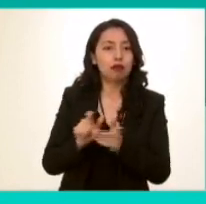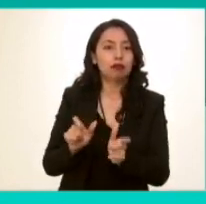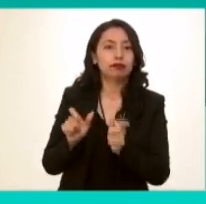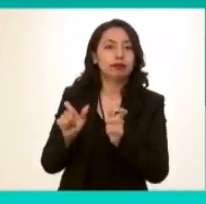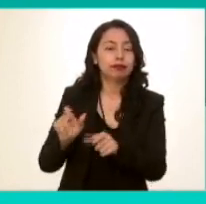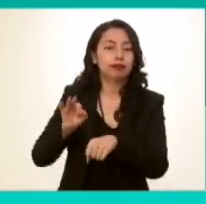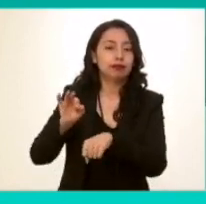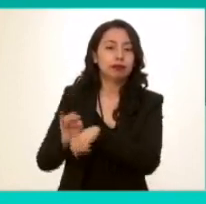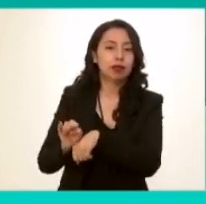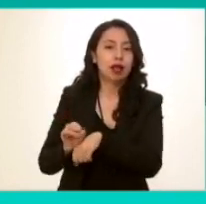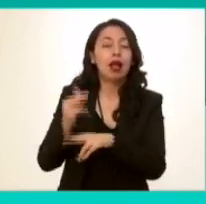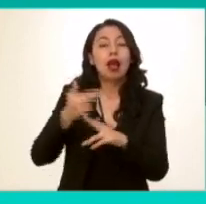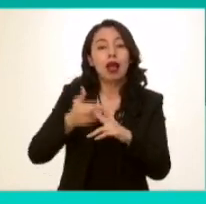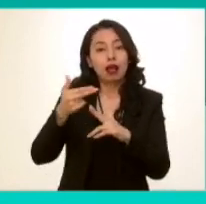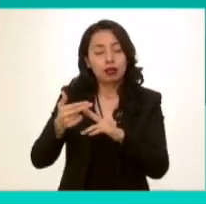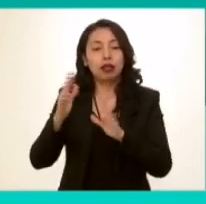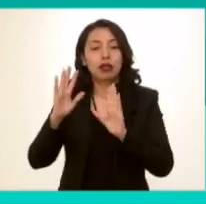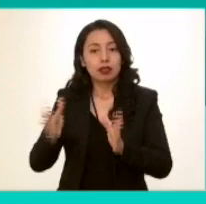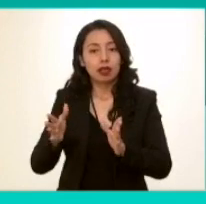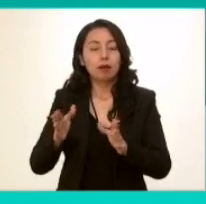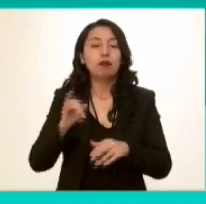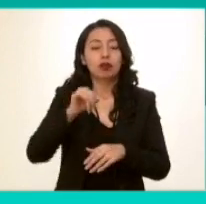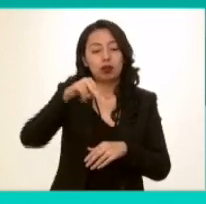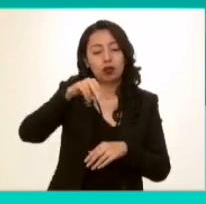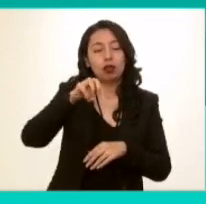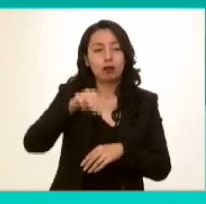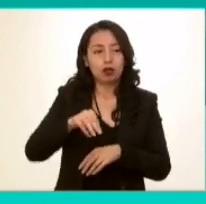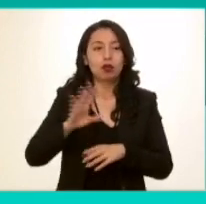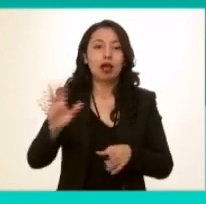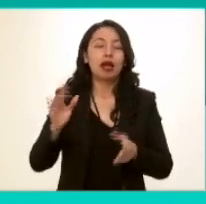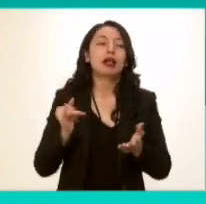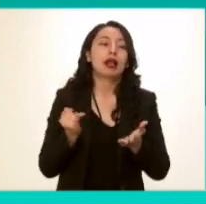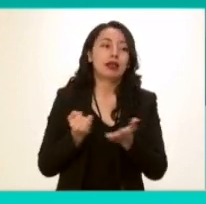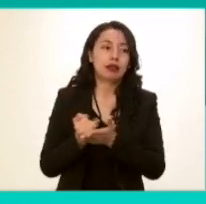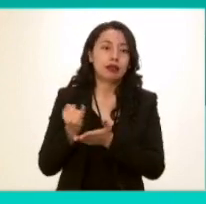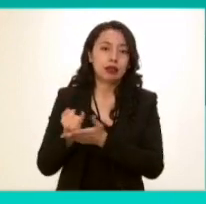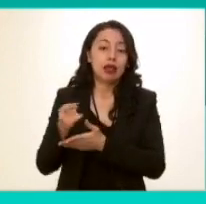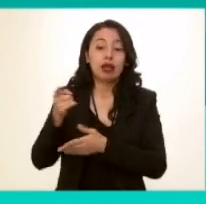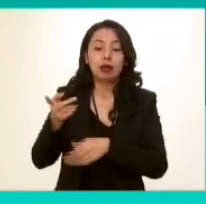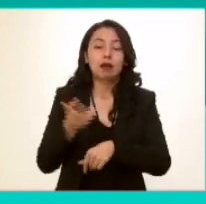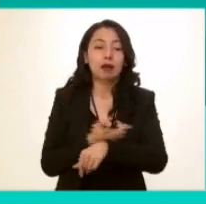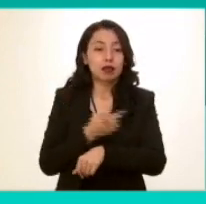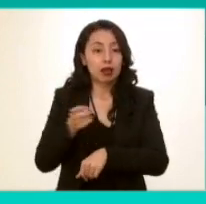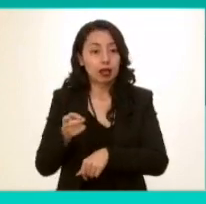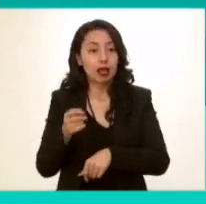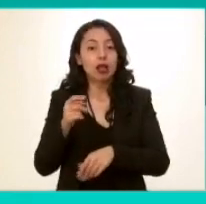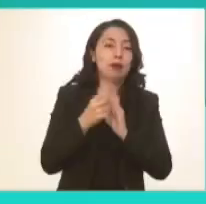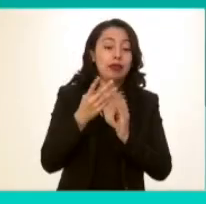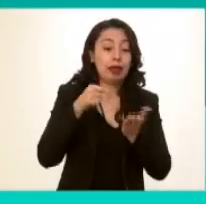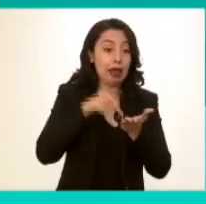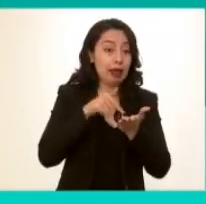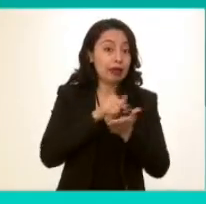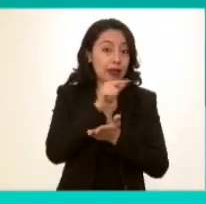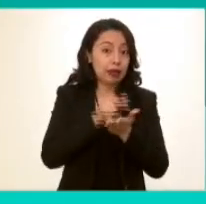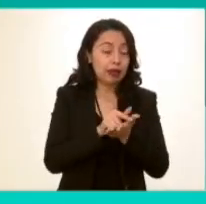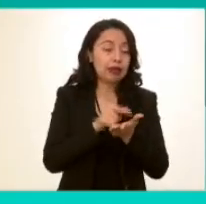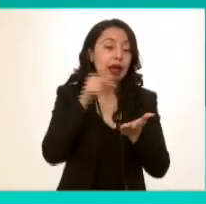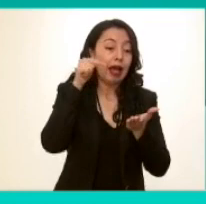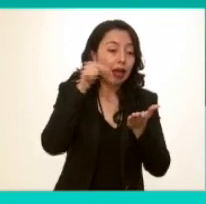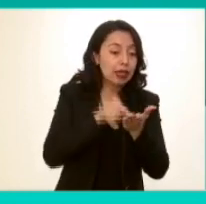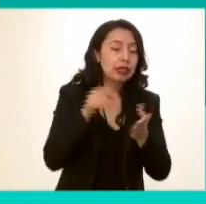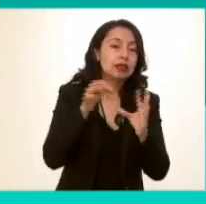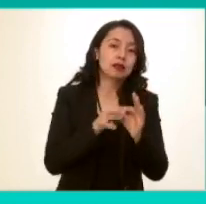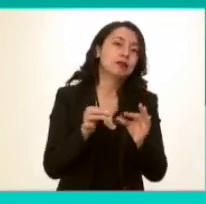menos hasta que el Instituto Nacional de inmigración Determine la condición migratoria del Infante este instrumento